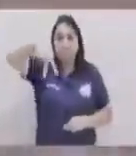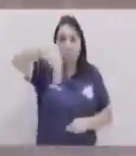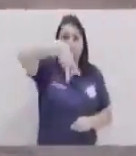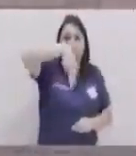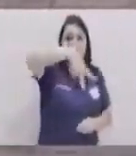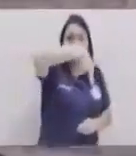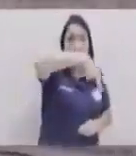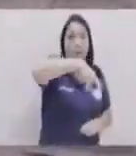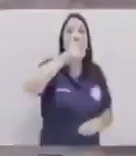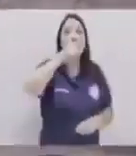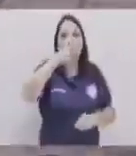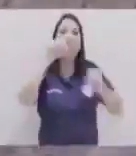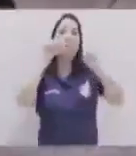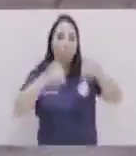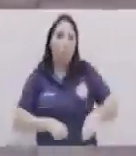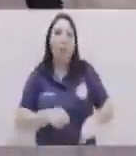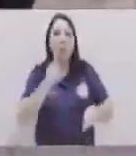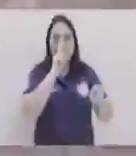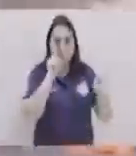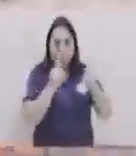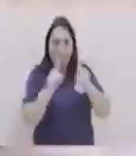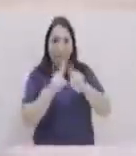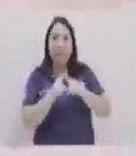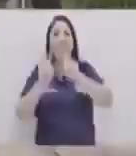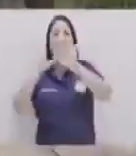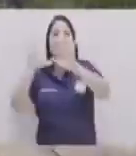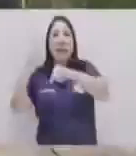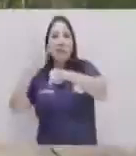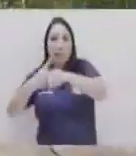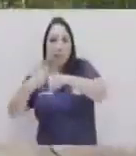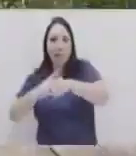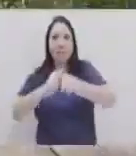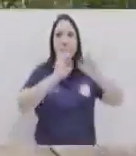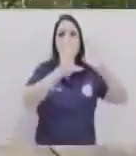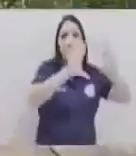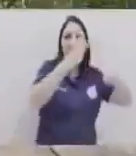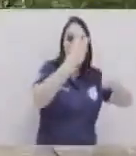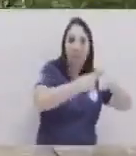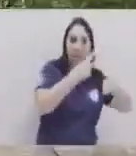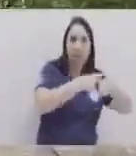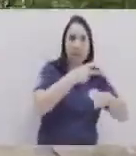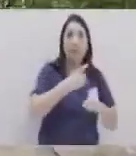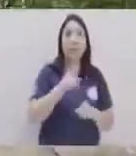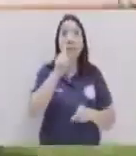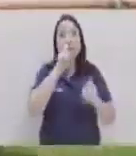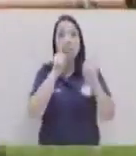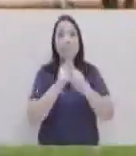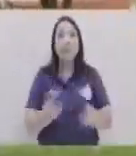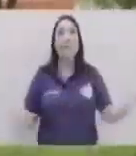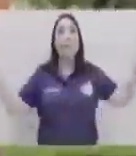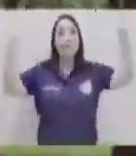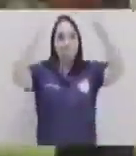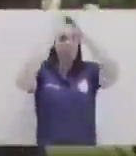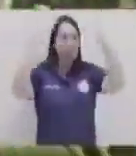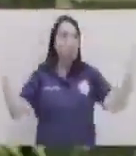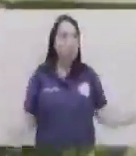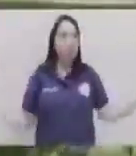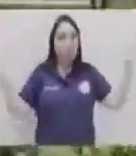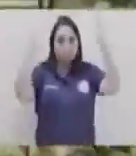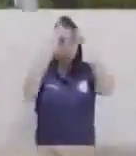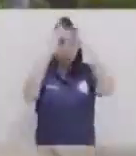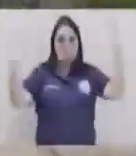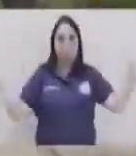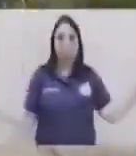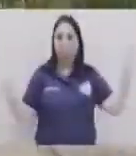Recuérdate que tú puedes realizar de 10 a 12 repeticiones en casa. ¿Listos? Payasito. Siguiente ejercicio,